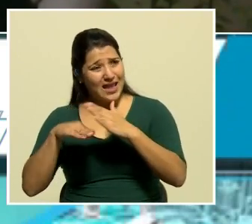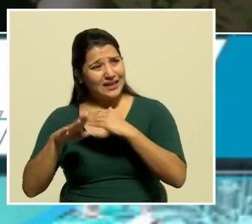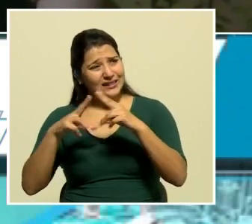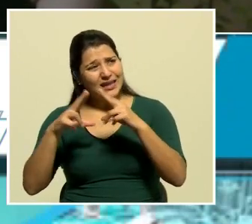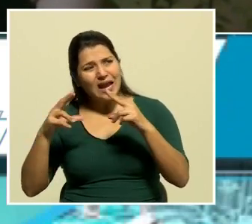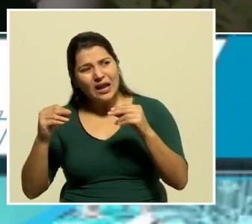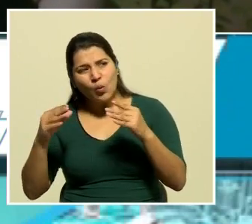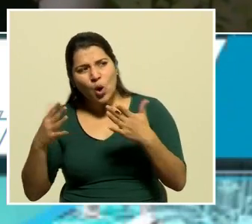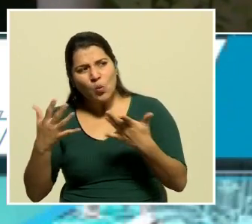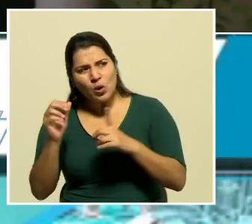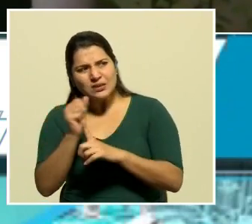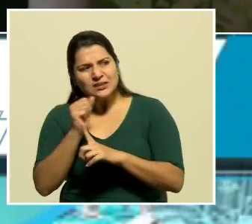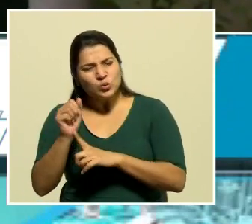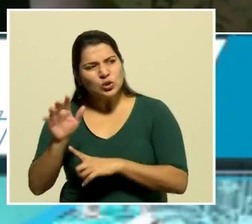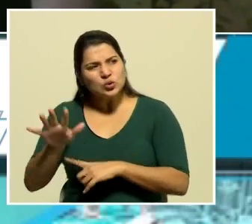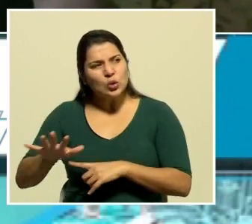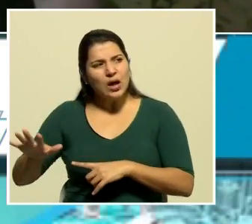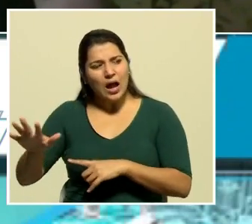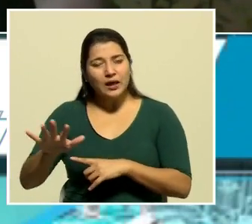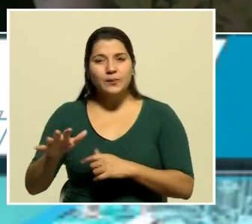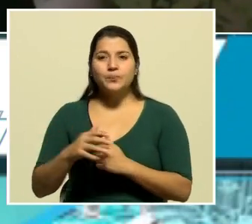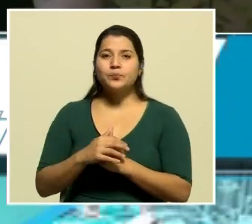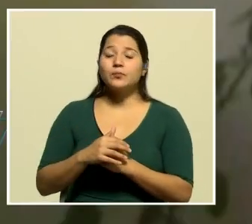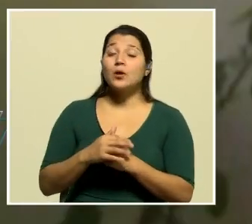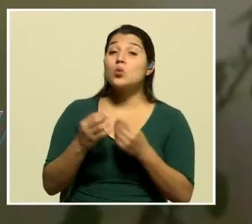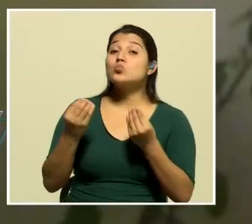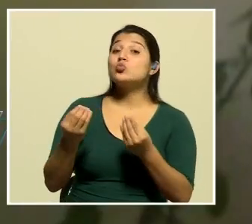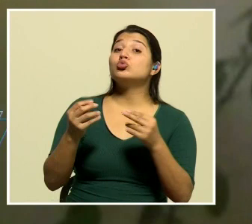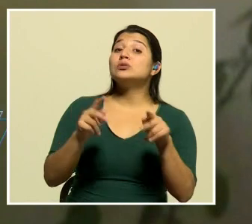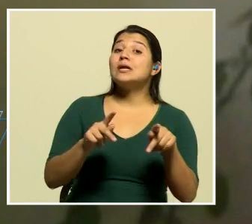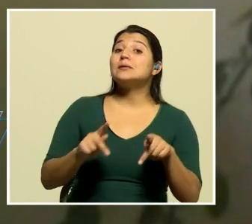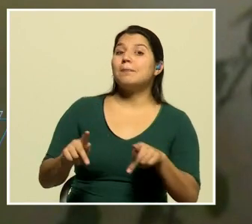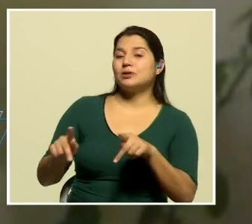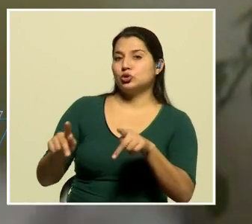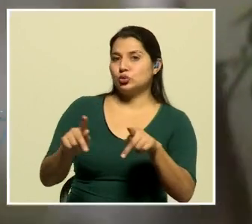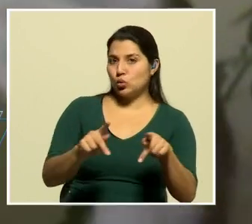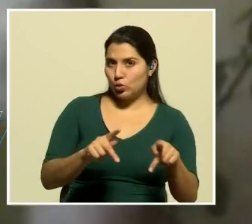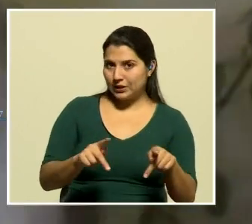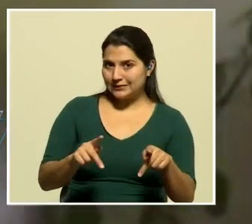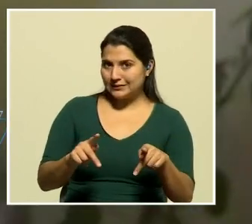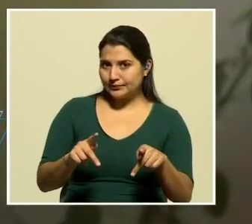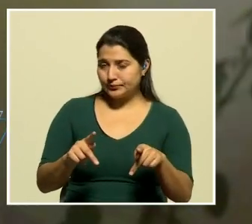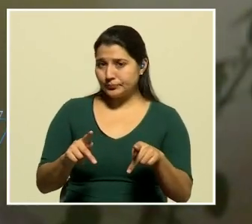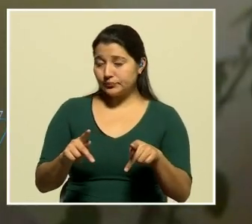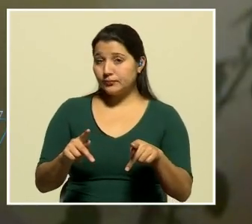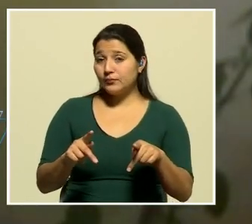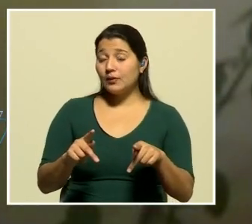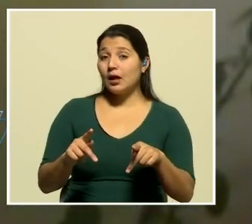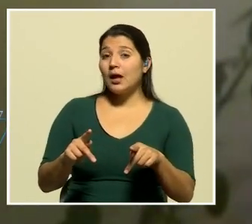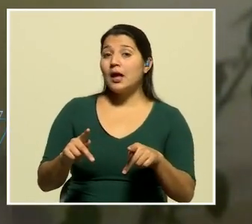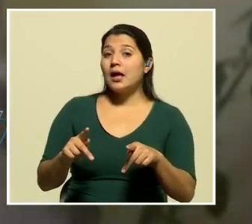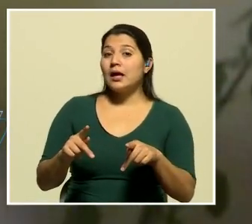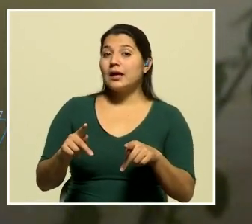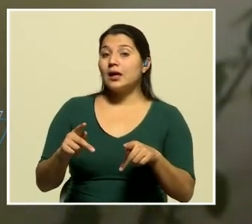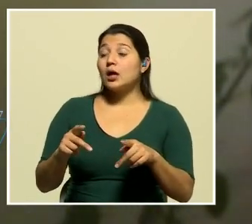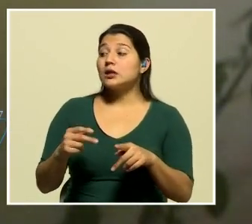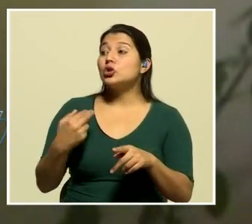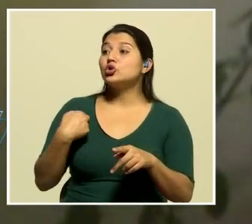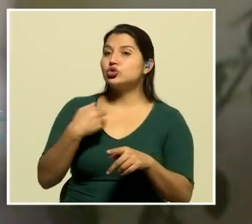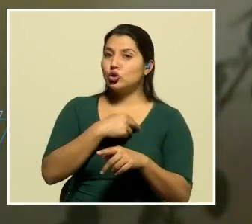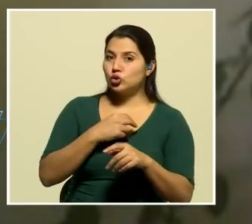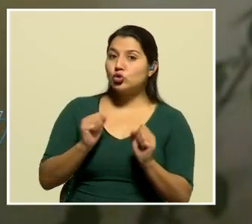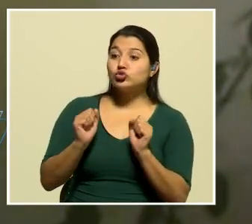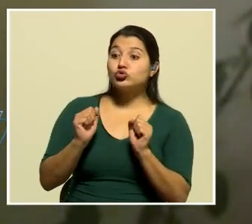allá? Muchos de las personas con las que hablamos habían entrado cuando todavía había paso hacia Costa